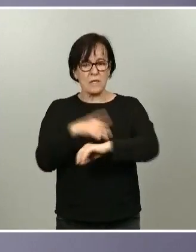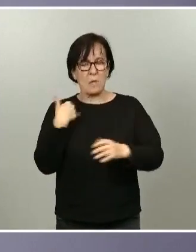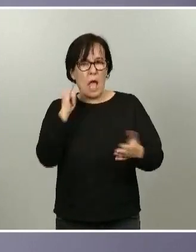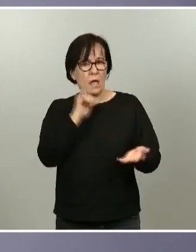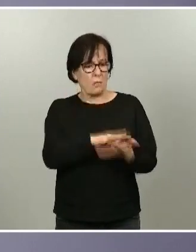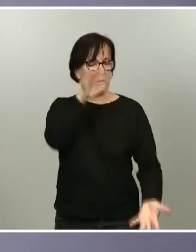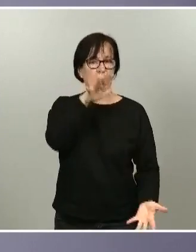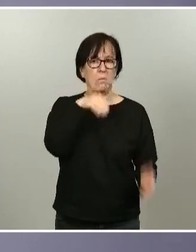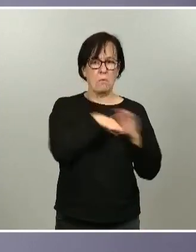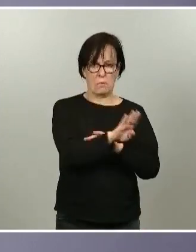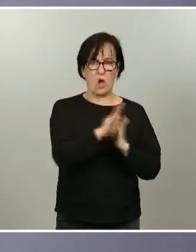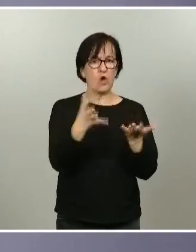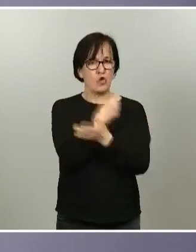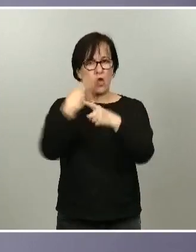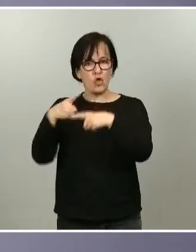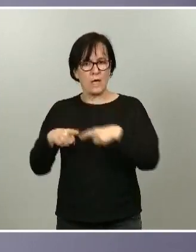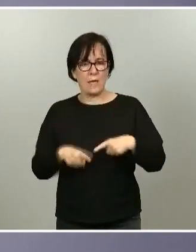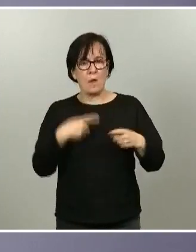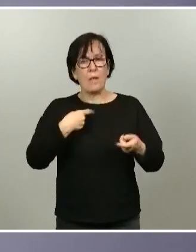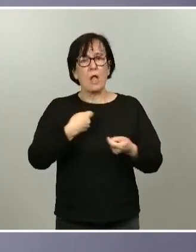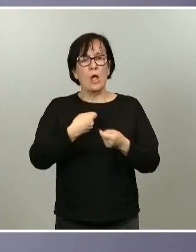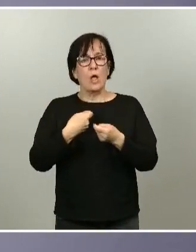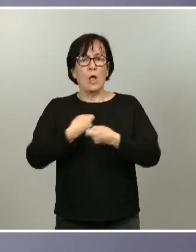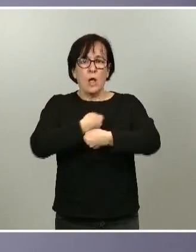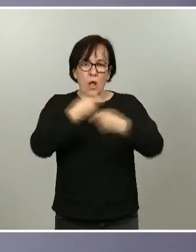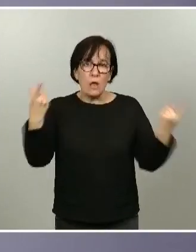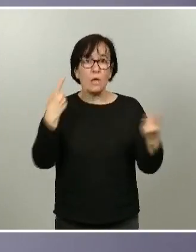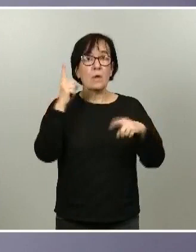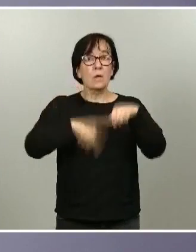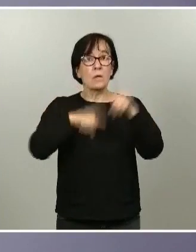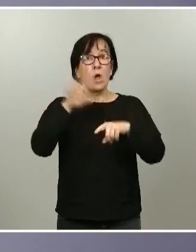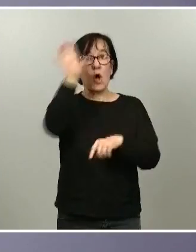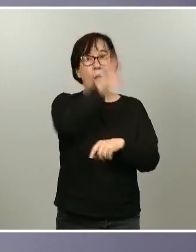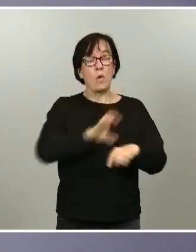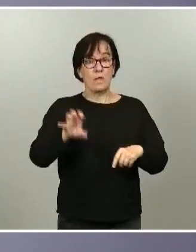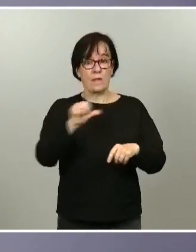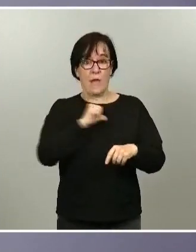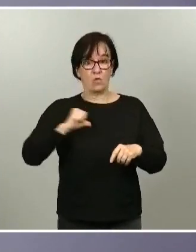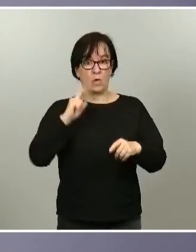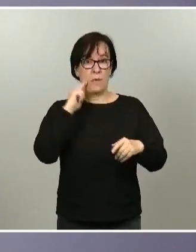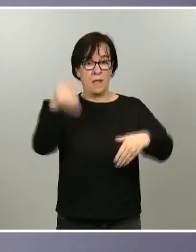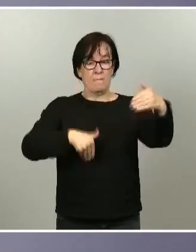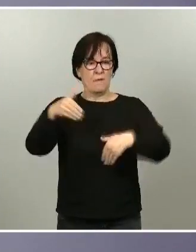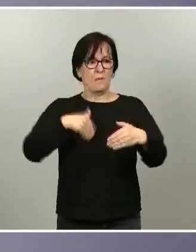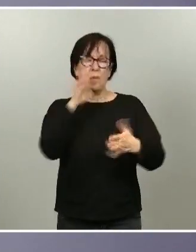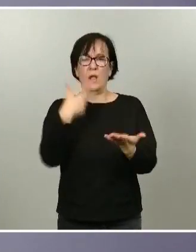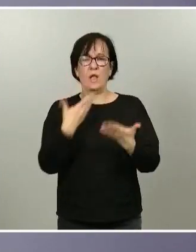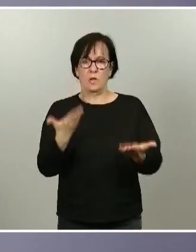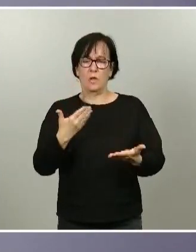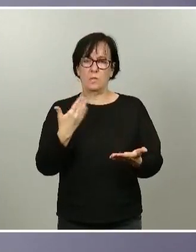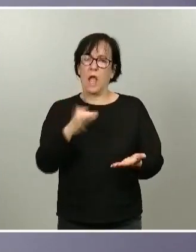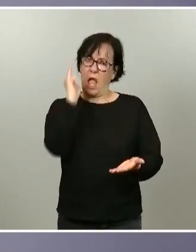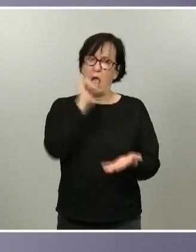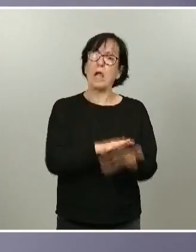los equipos, pero la va distribuyendo a medida que las comunidades autónomas lo puedan ir solicitando, pero en principio todas tienen ahora mismo suficiente capacidad y el Ministerio